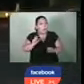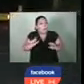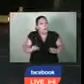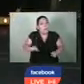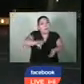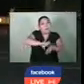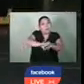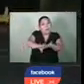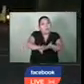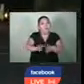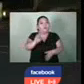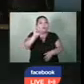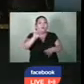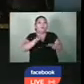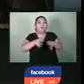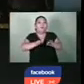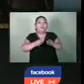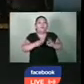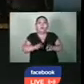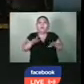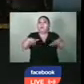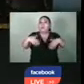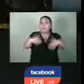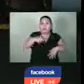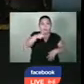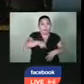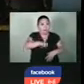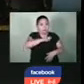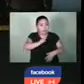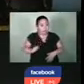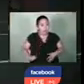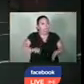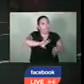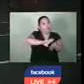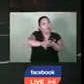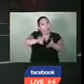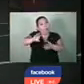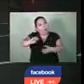adquirir bajo dos modalidades, tanto la global como la nacional, pues